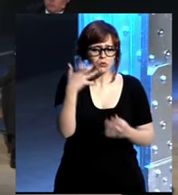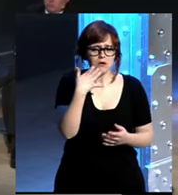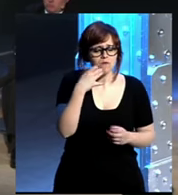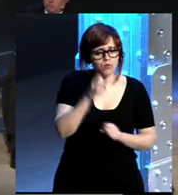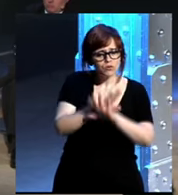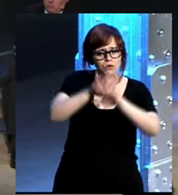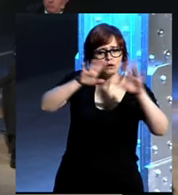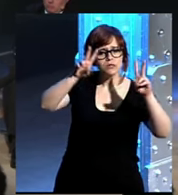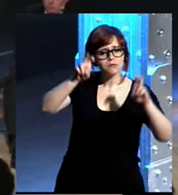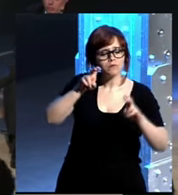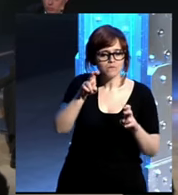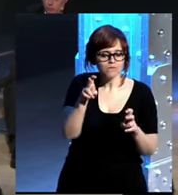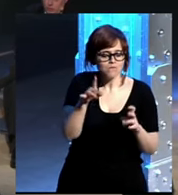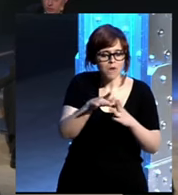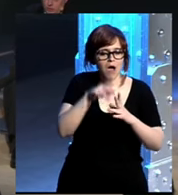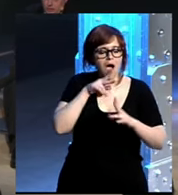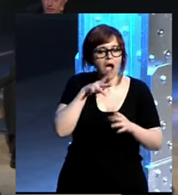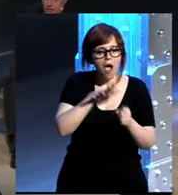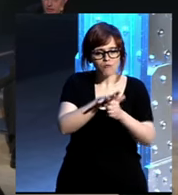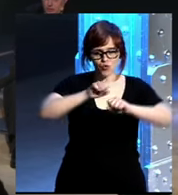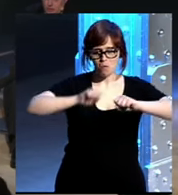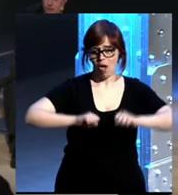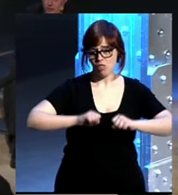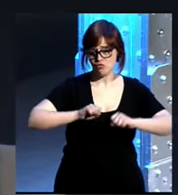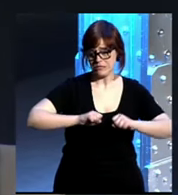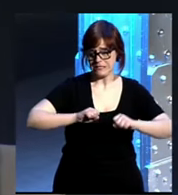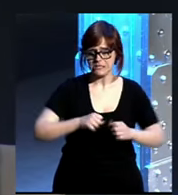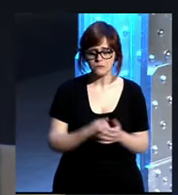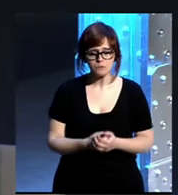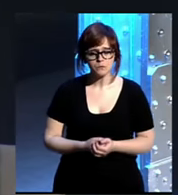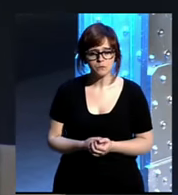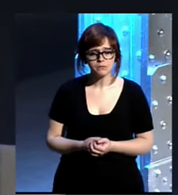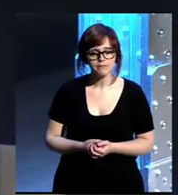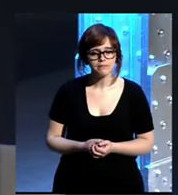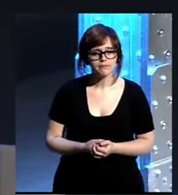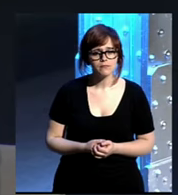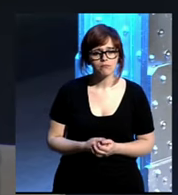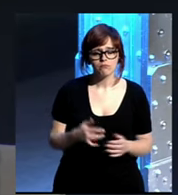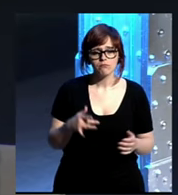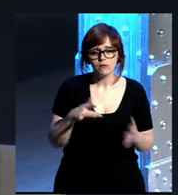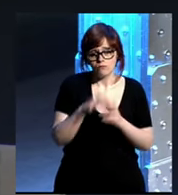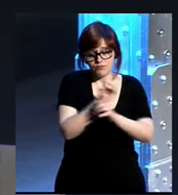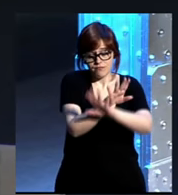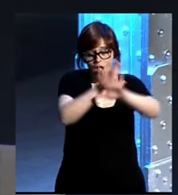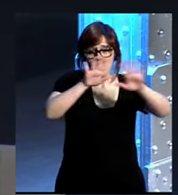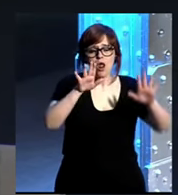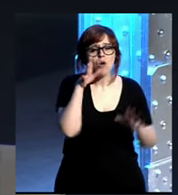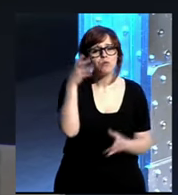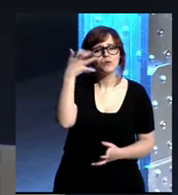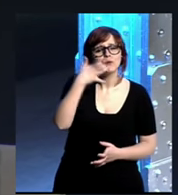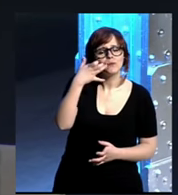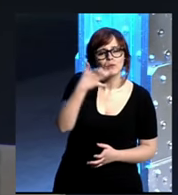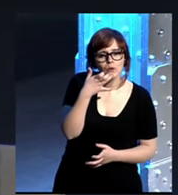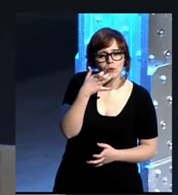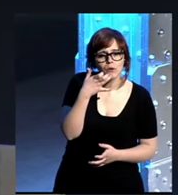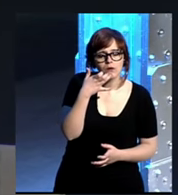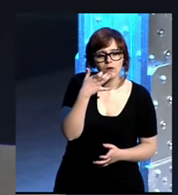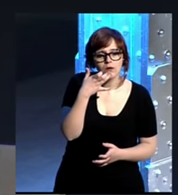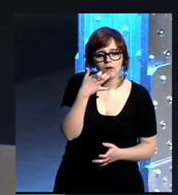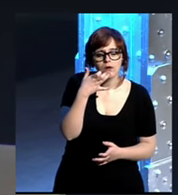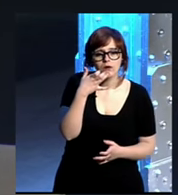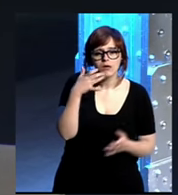mayor. El mundo del mayor es bastante claro. Se está planteando la posibilidad de hacer, por ejemplo, circuitos